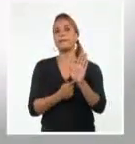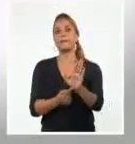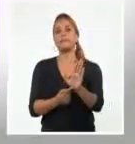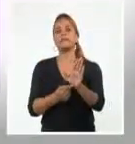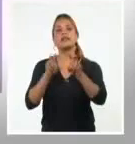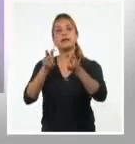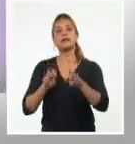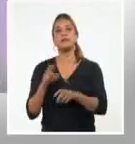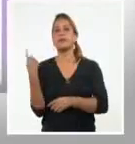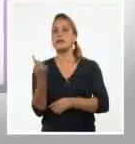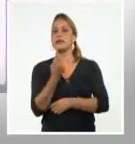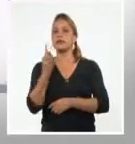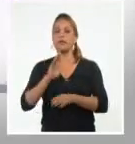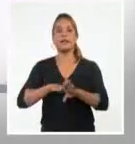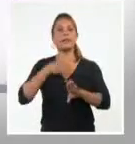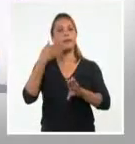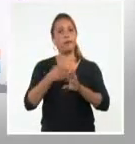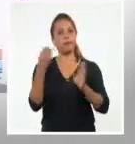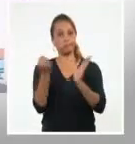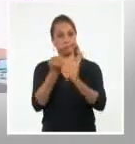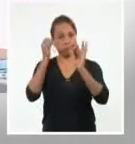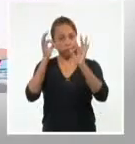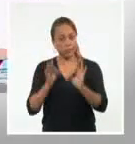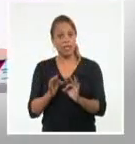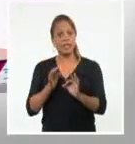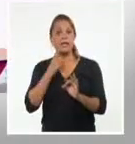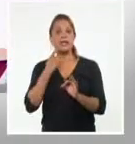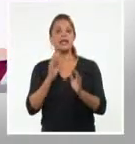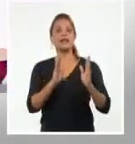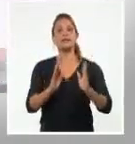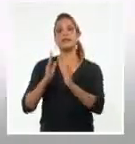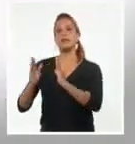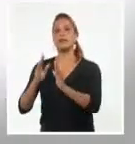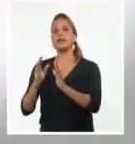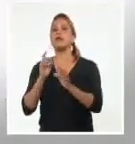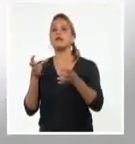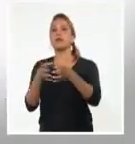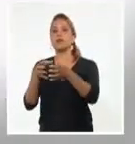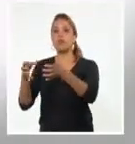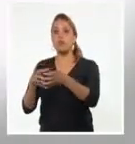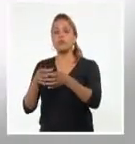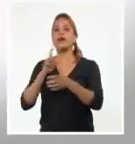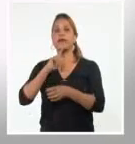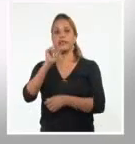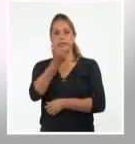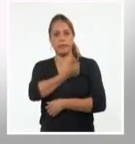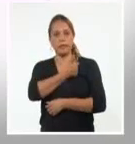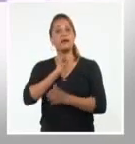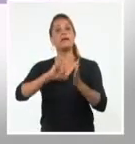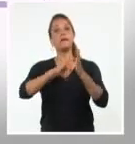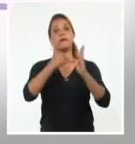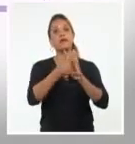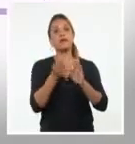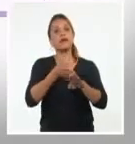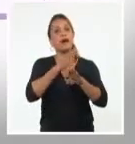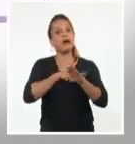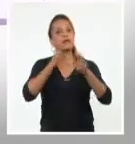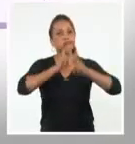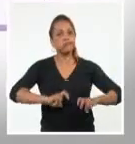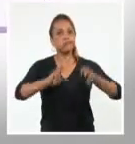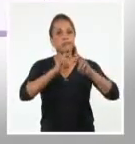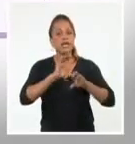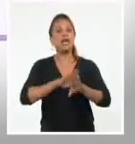Asamblea Nacional y después de su aprobación en las sesiones del Parlamento en diciembre, el proyecto se someterá a consulta popular.